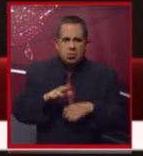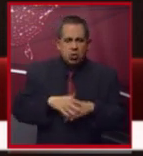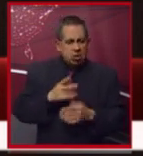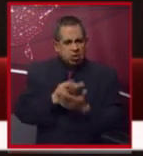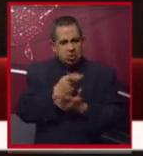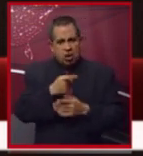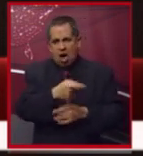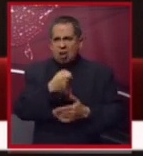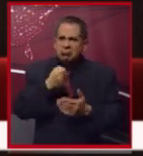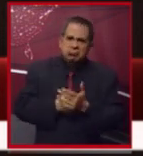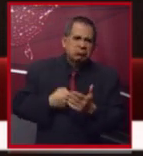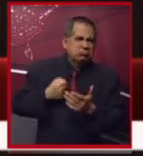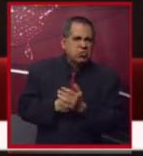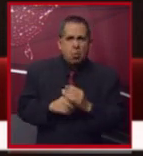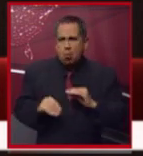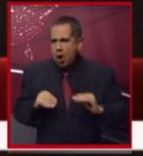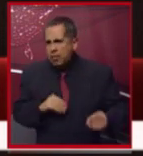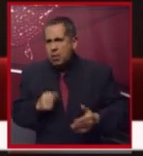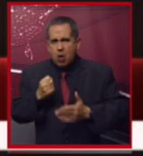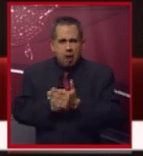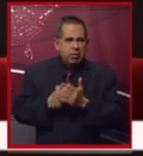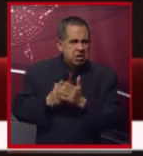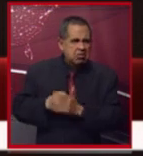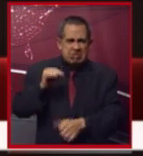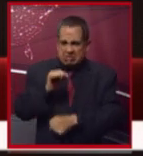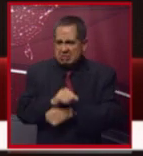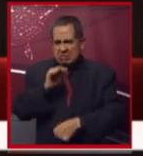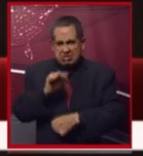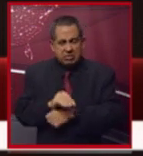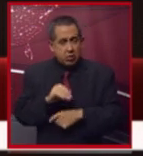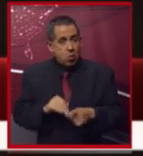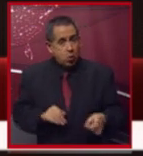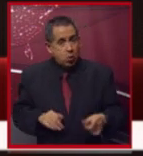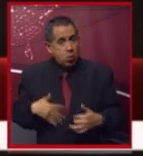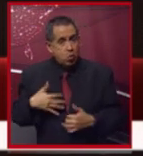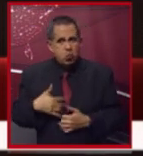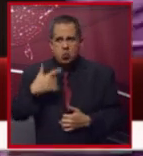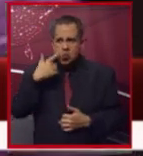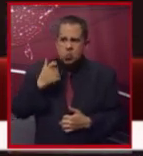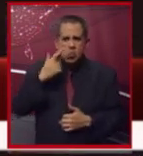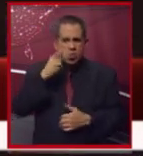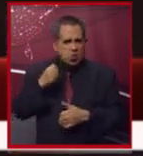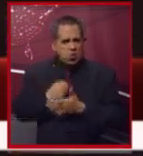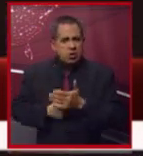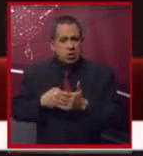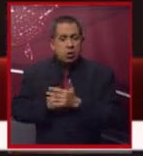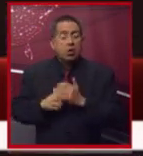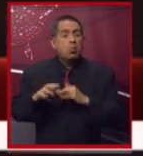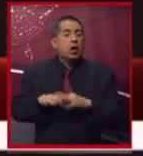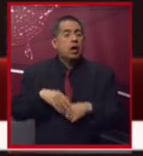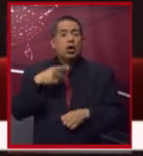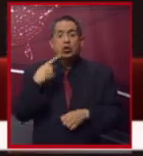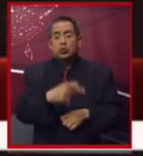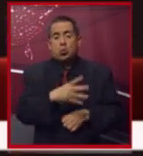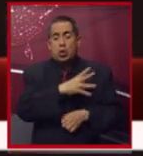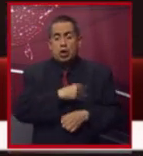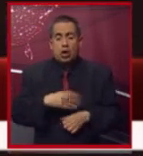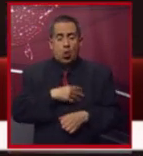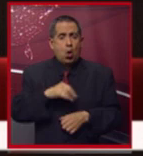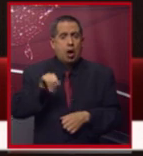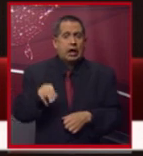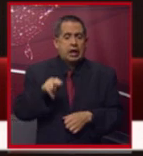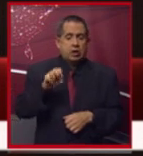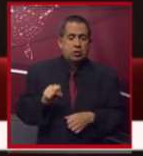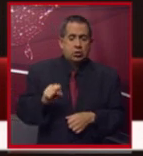en el activismo social que le ha caracterizado. Su lucha dio inicio a partir de que su hijo, Jesús